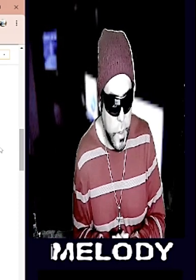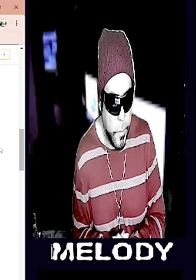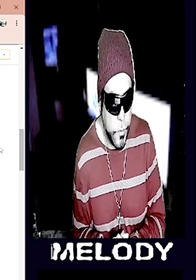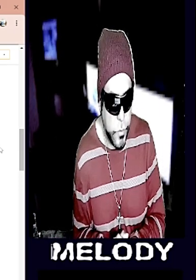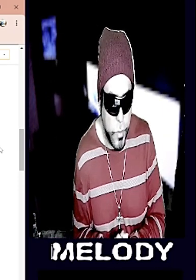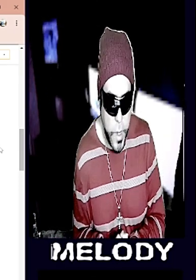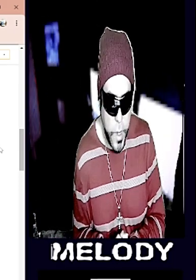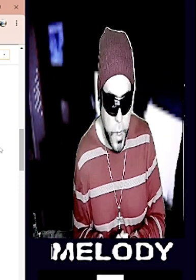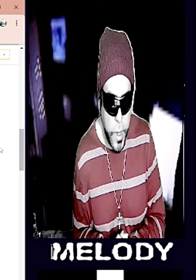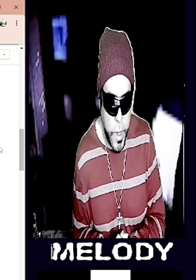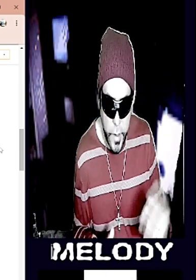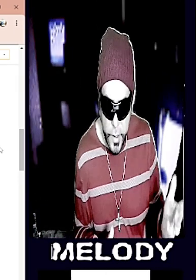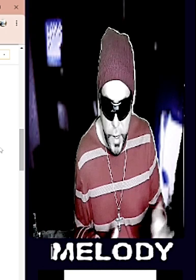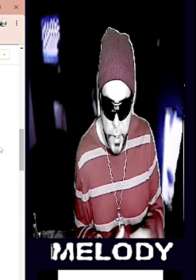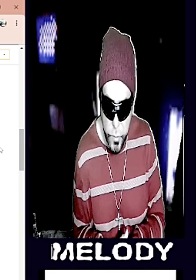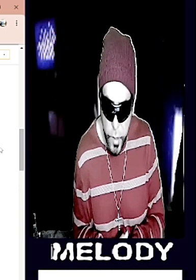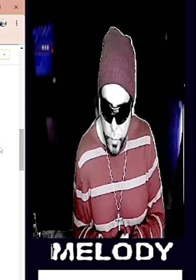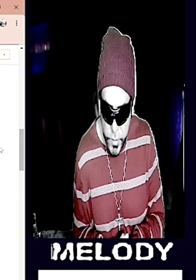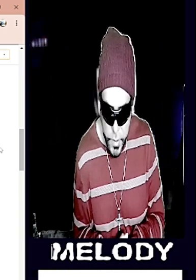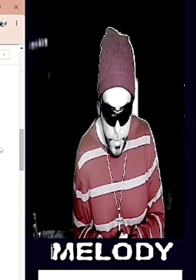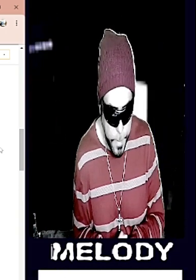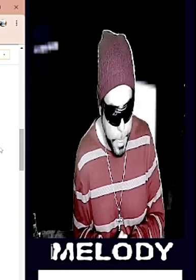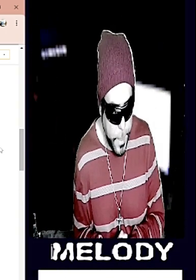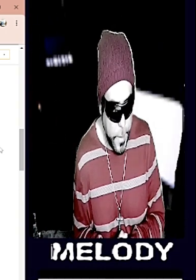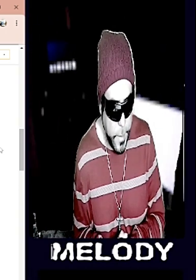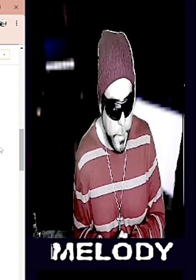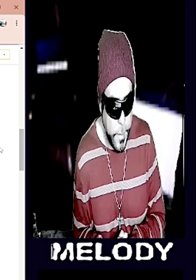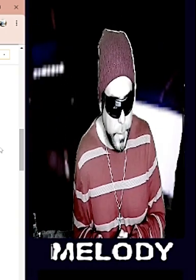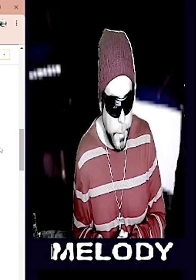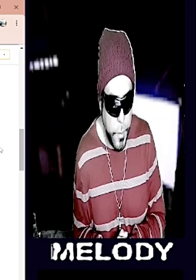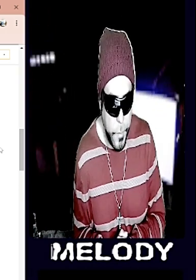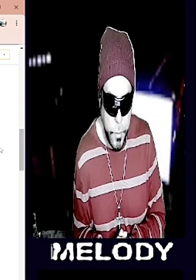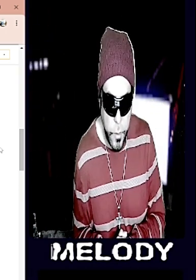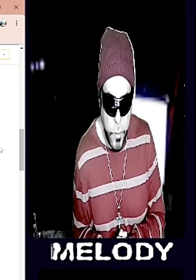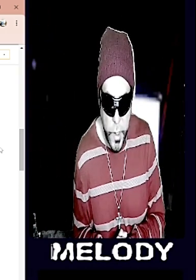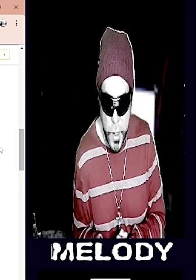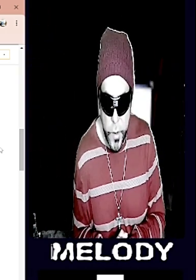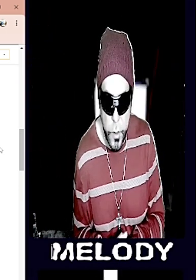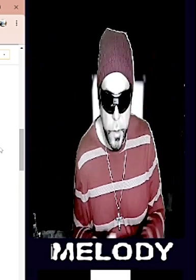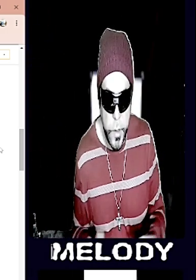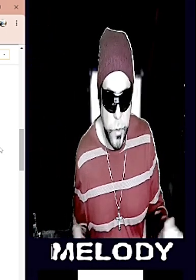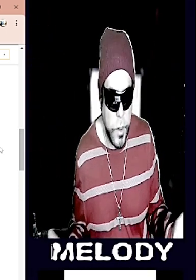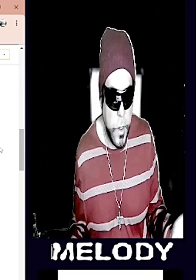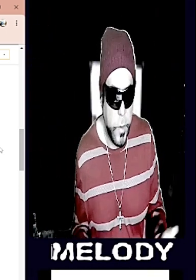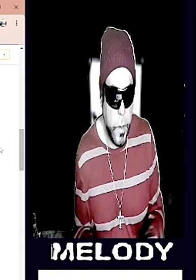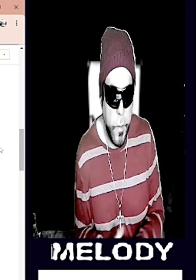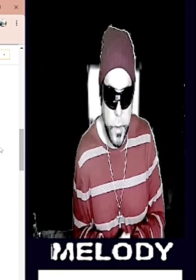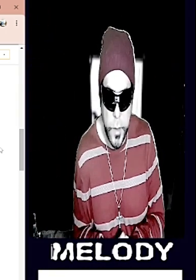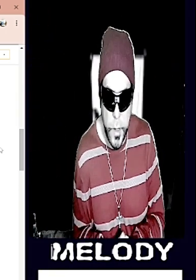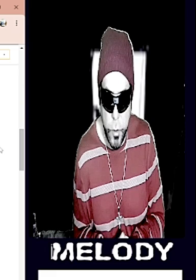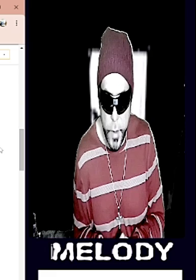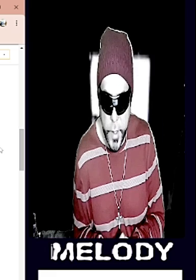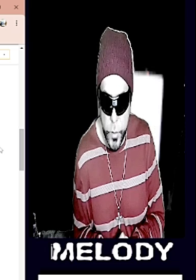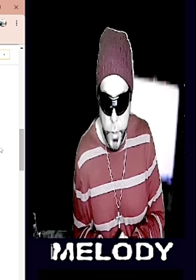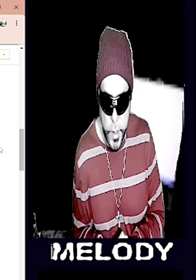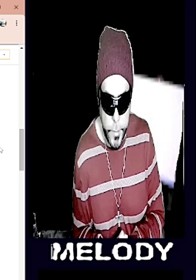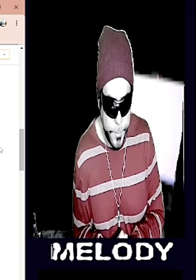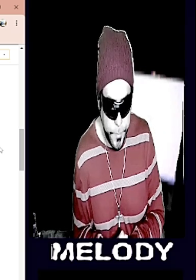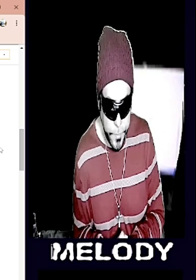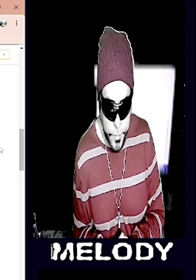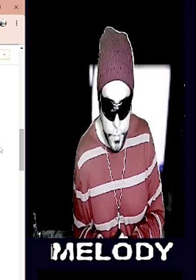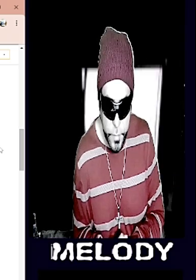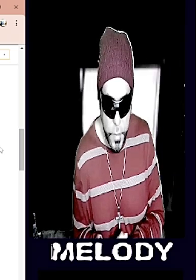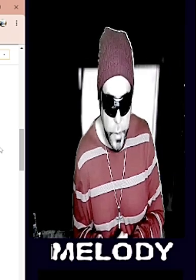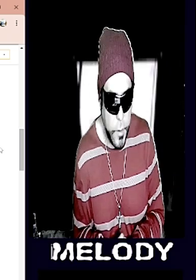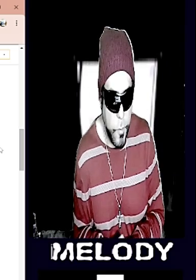también se quiere de Jalisco algo así Pero había dicho que I venderse la